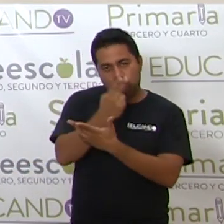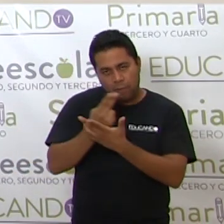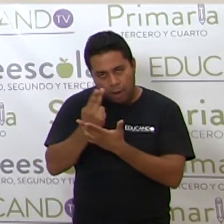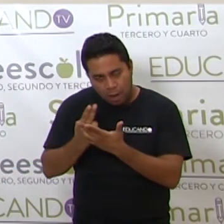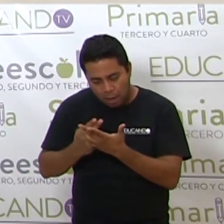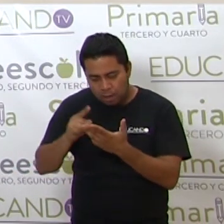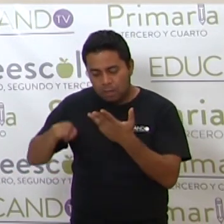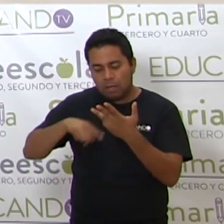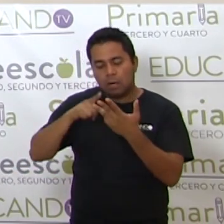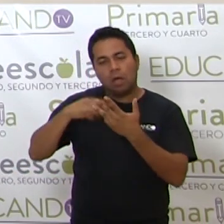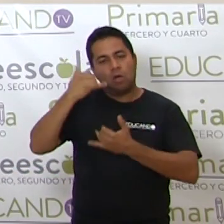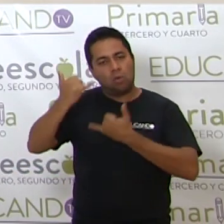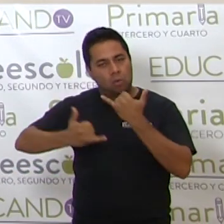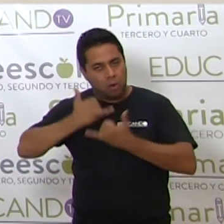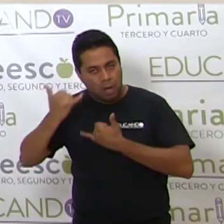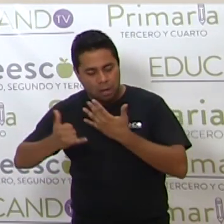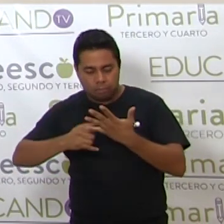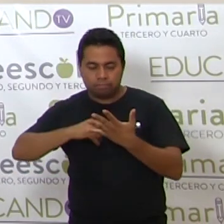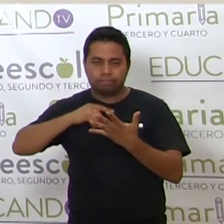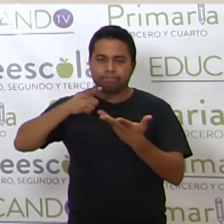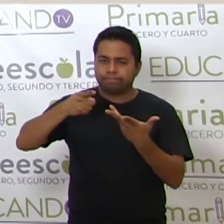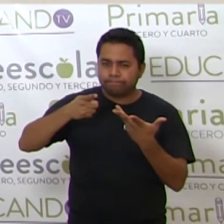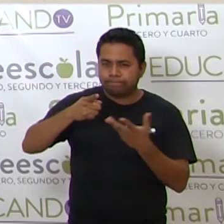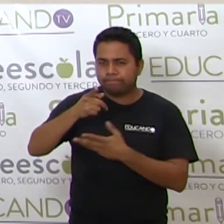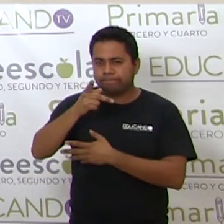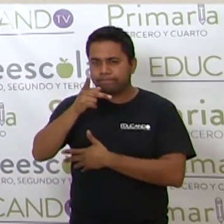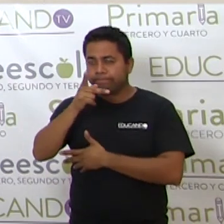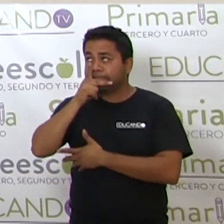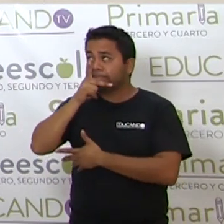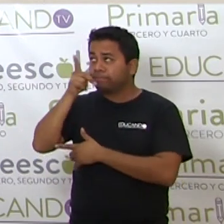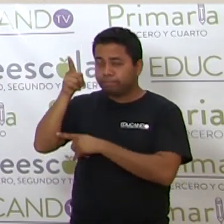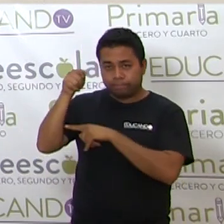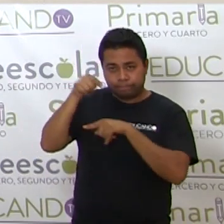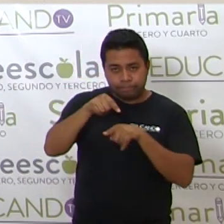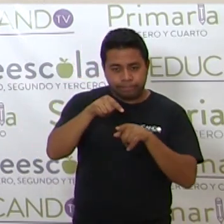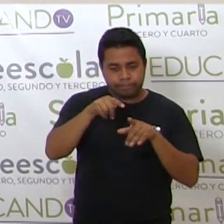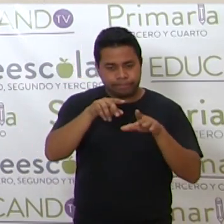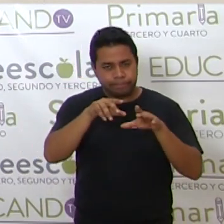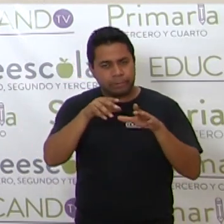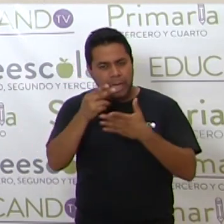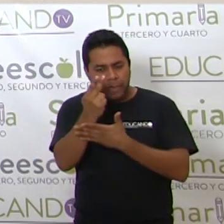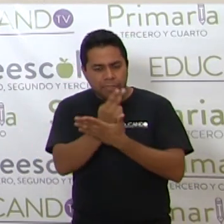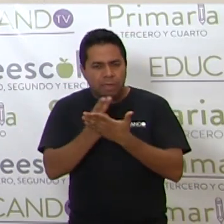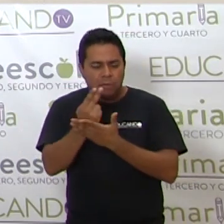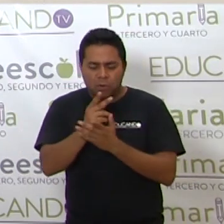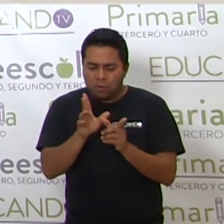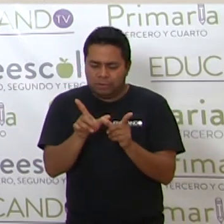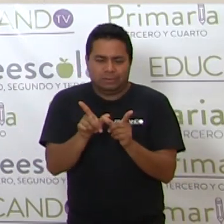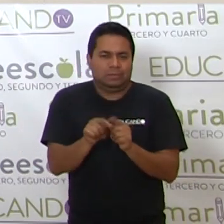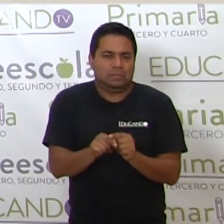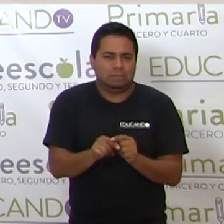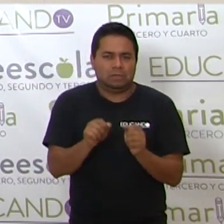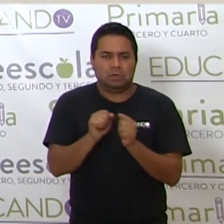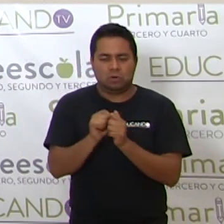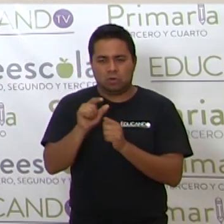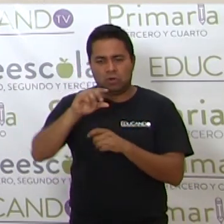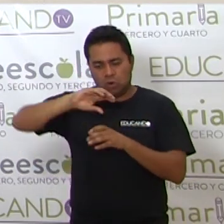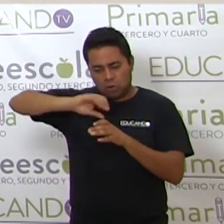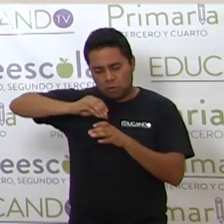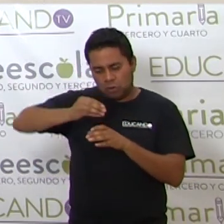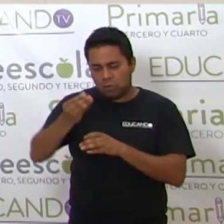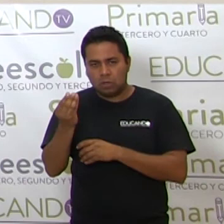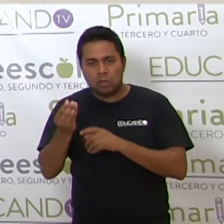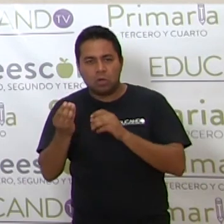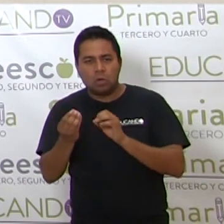jugar y tu papá le puedes hacer un dibujo simple a tu hijo recuerda que con taparroscas o con